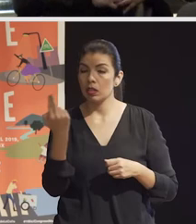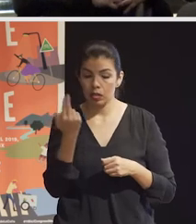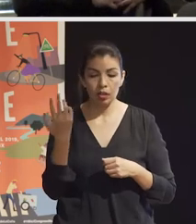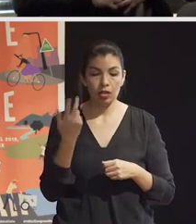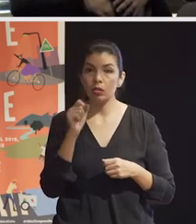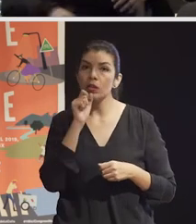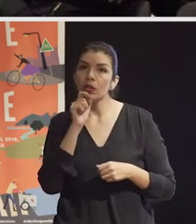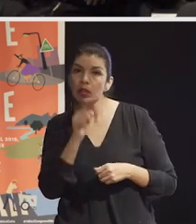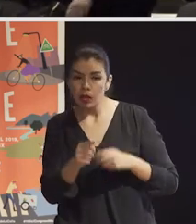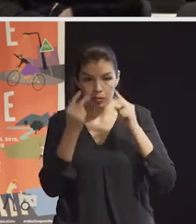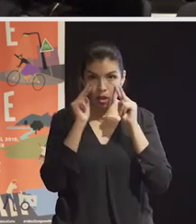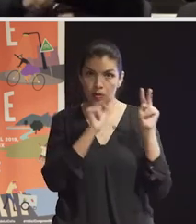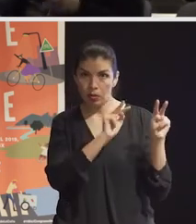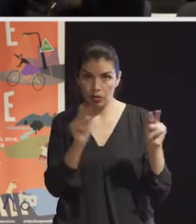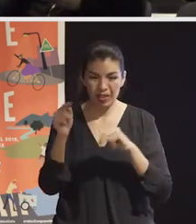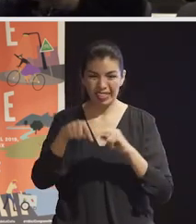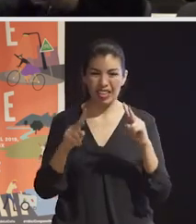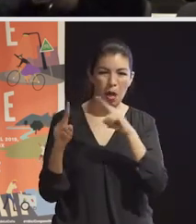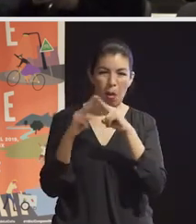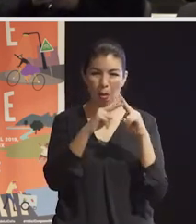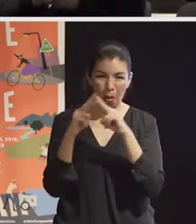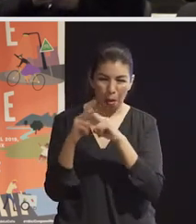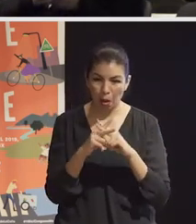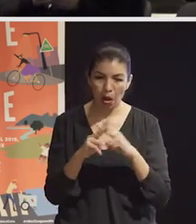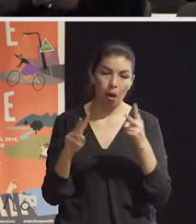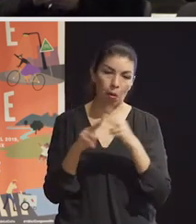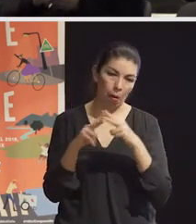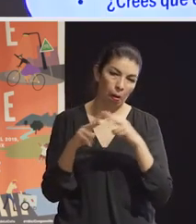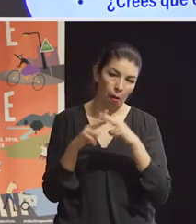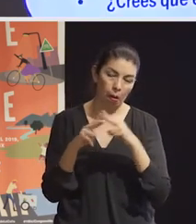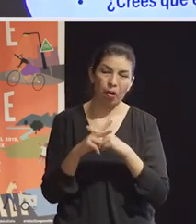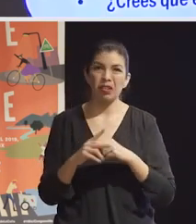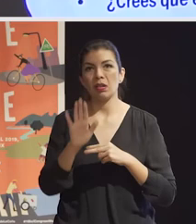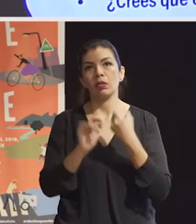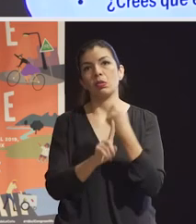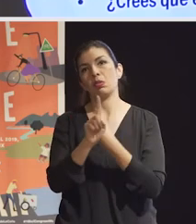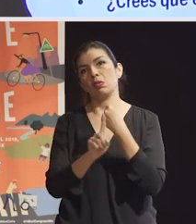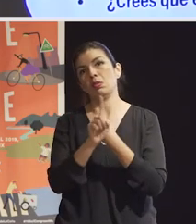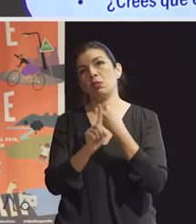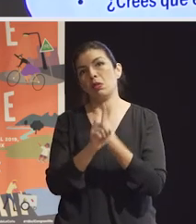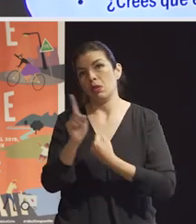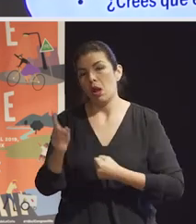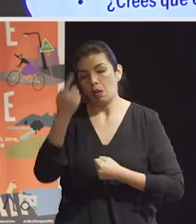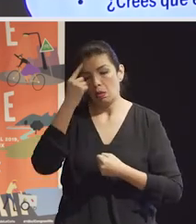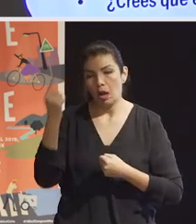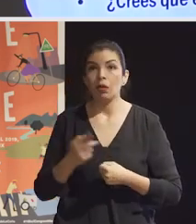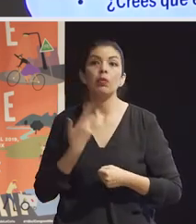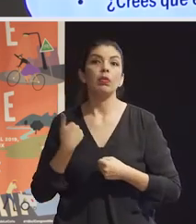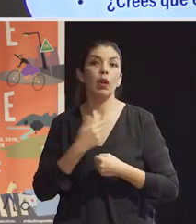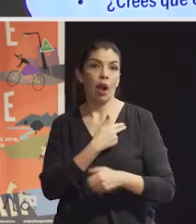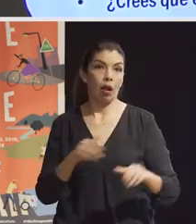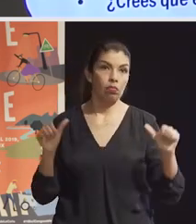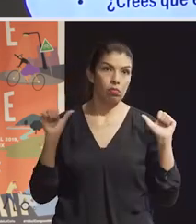es es un reto que también se mencionó por acá con experimentar comunidad de la manera como personas antes salían de